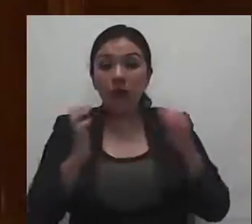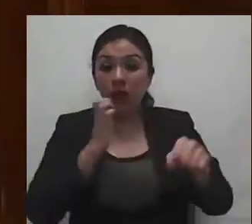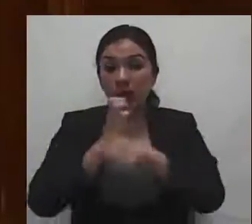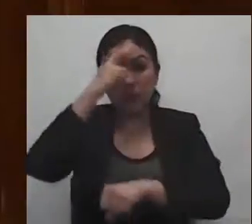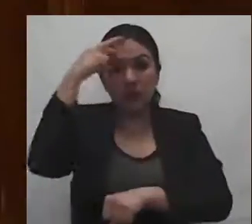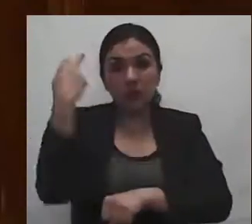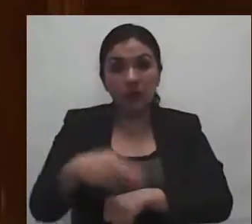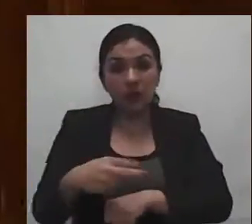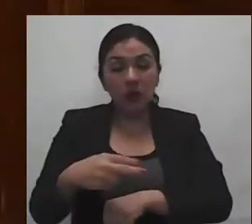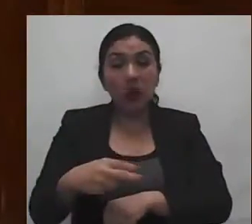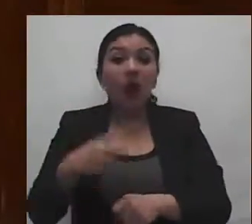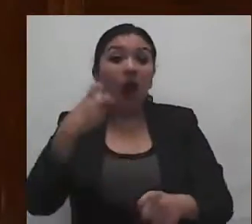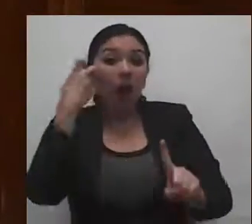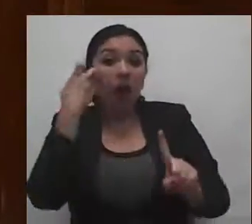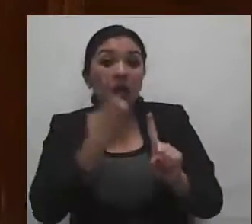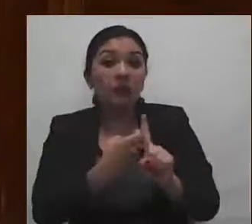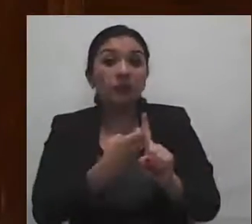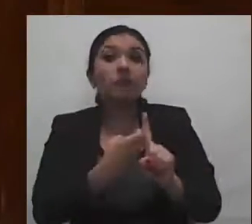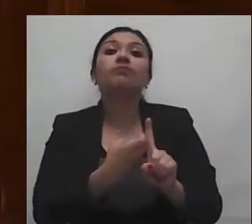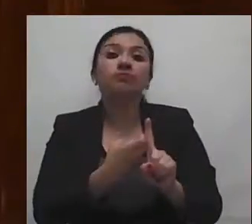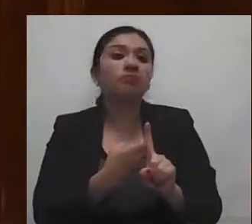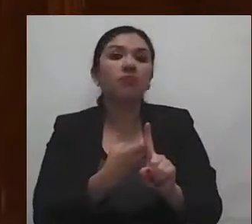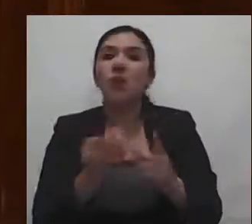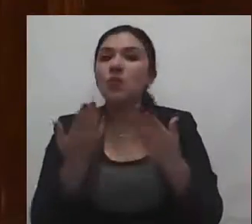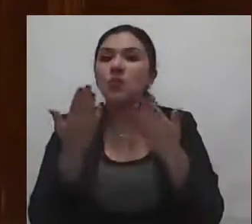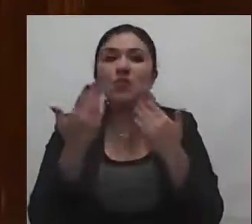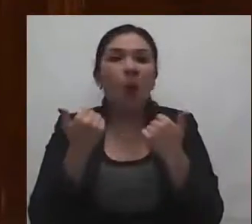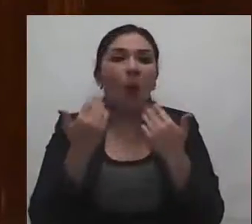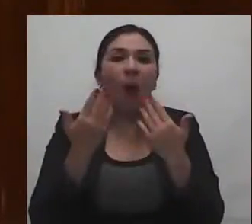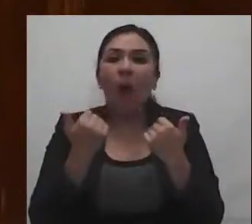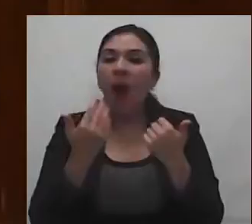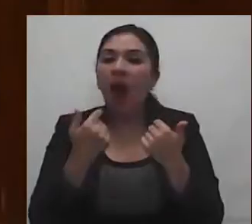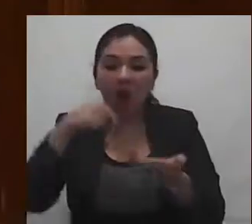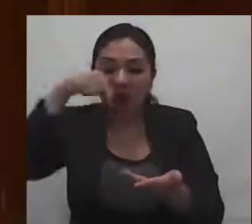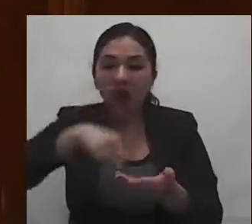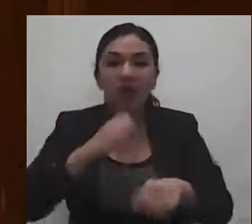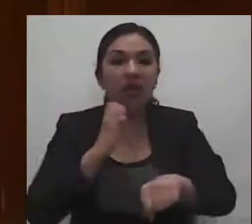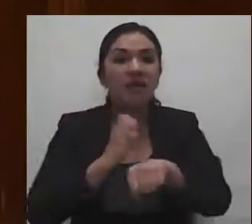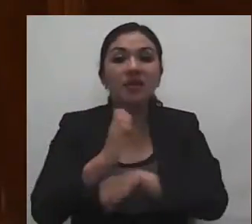y del cual se carece en dicho estado.